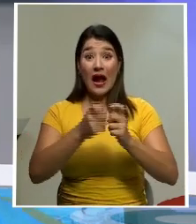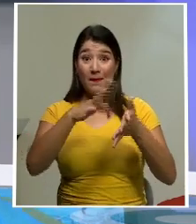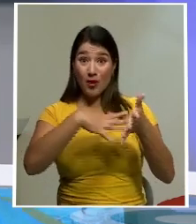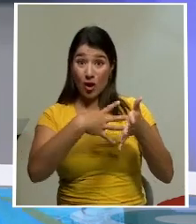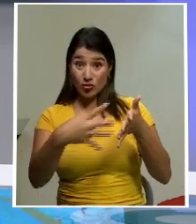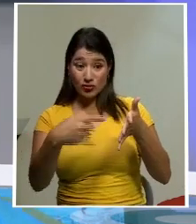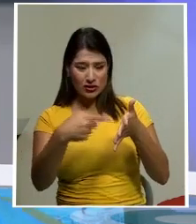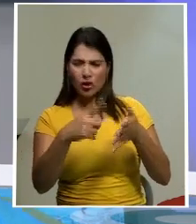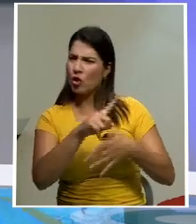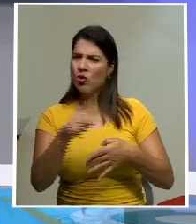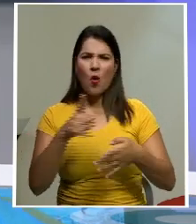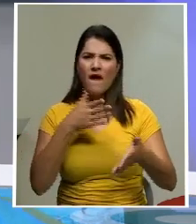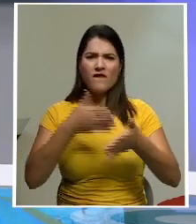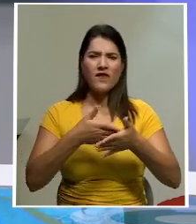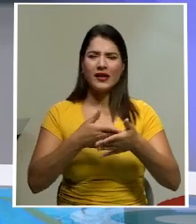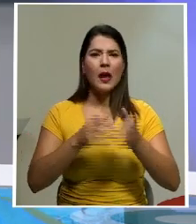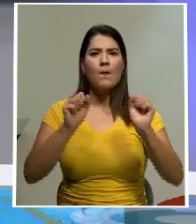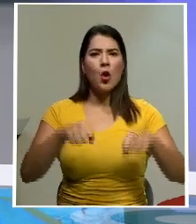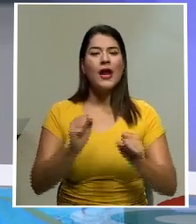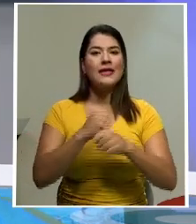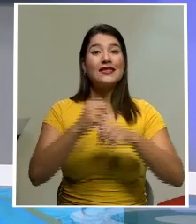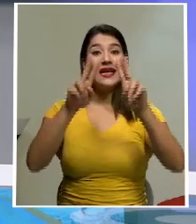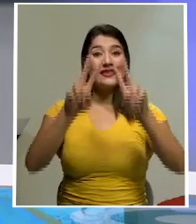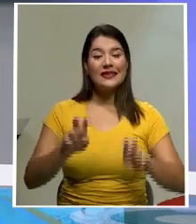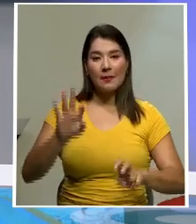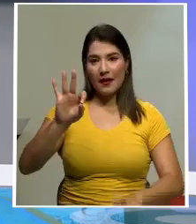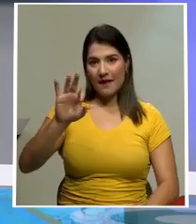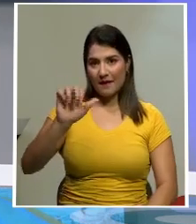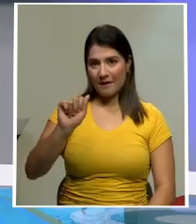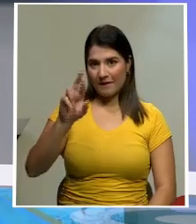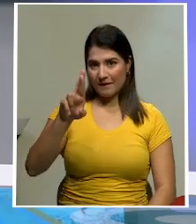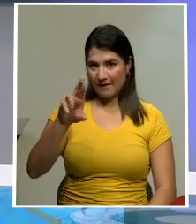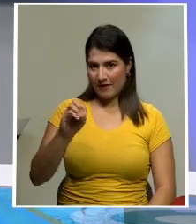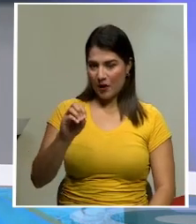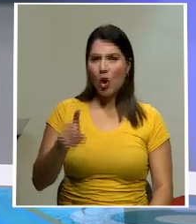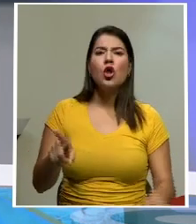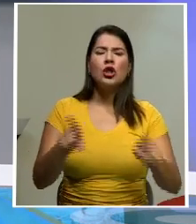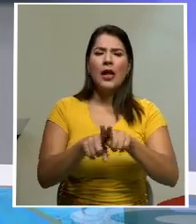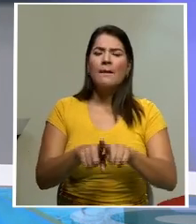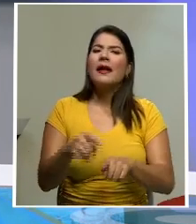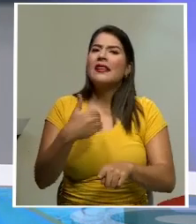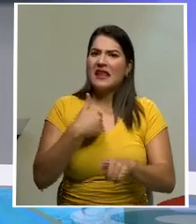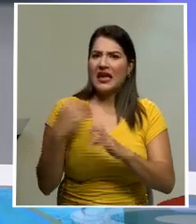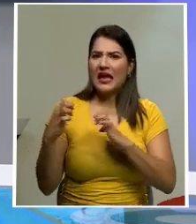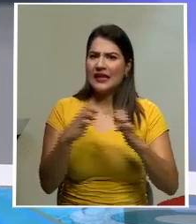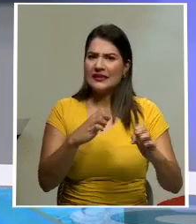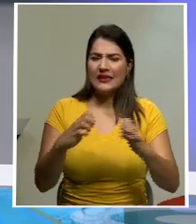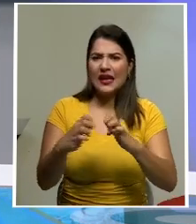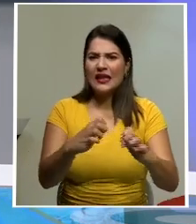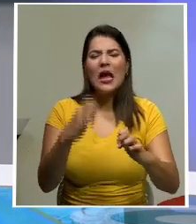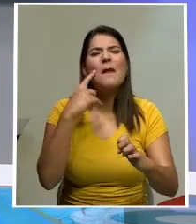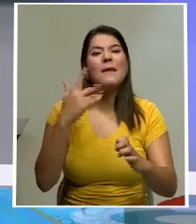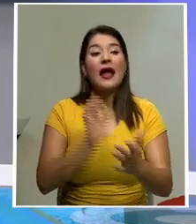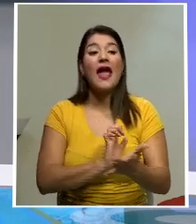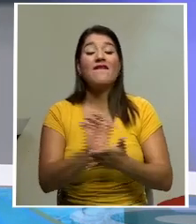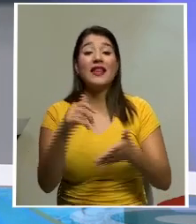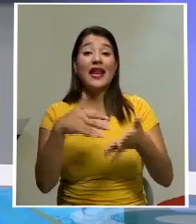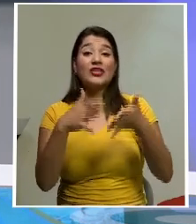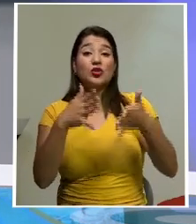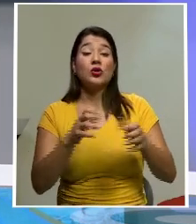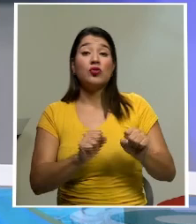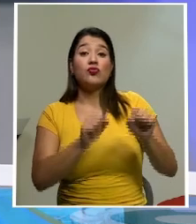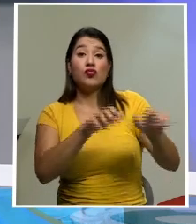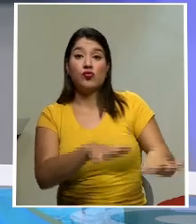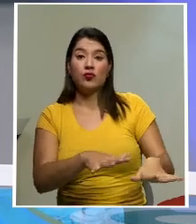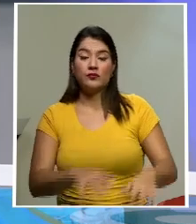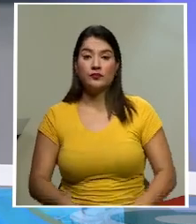no afectará la aplicación de las pruebas FARO. También asegura que cuentan con herramientas para que no haya mucha deserción escolar tras esta